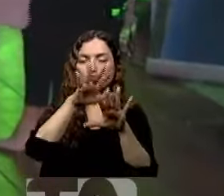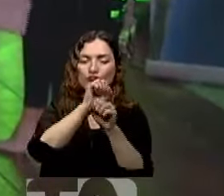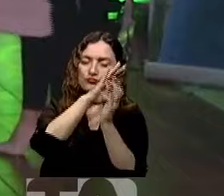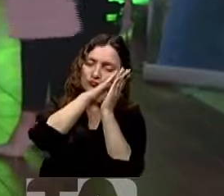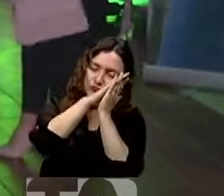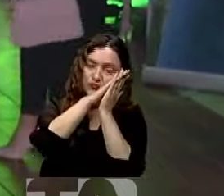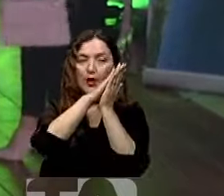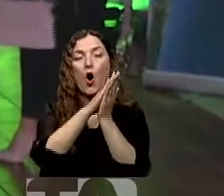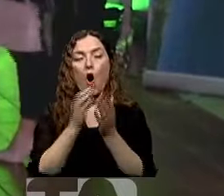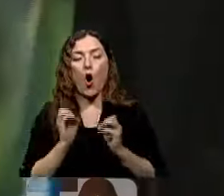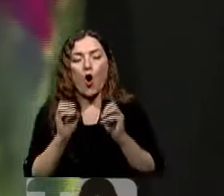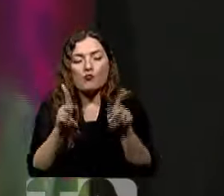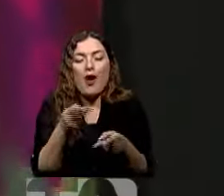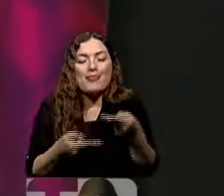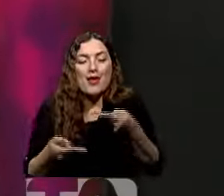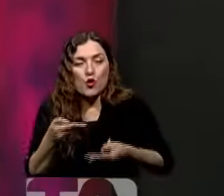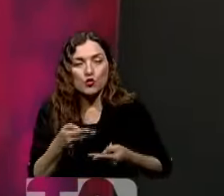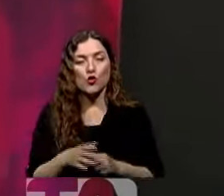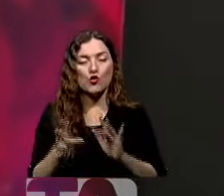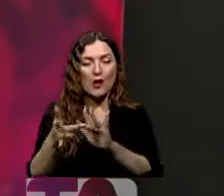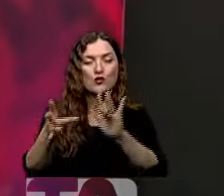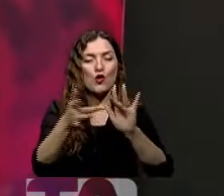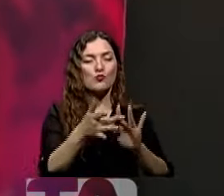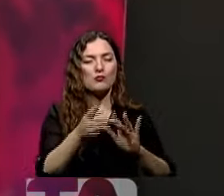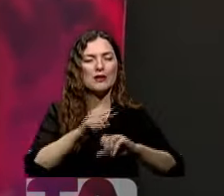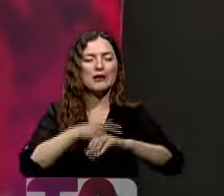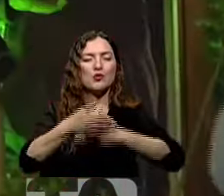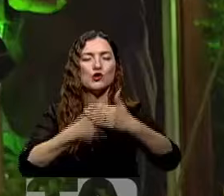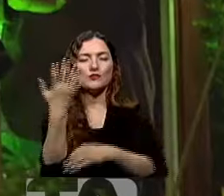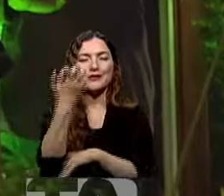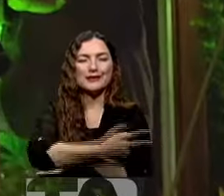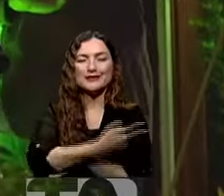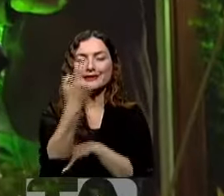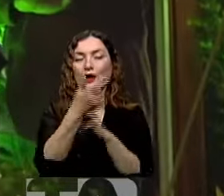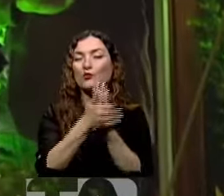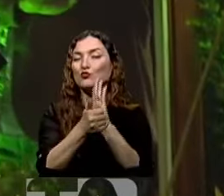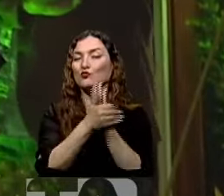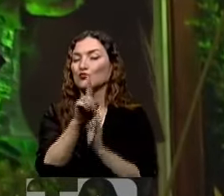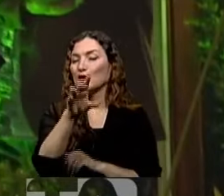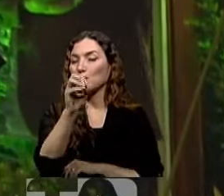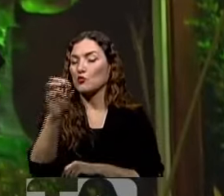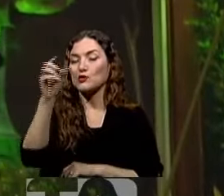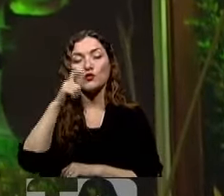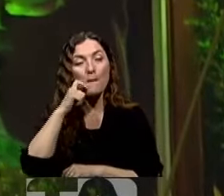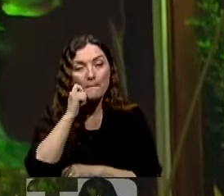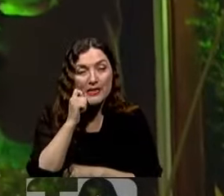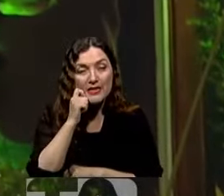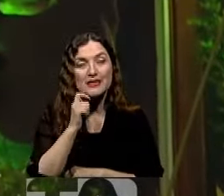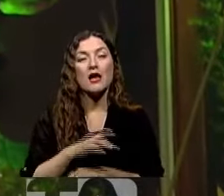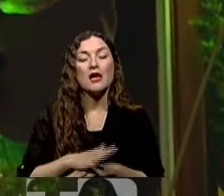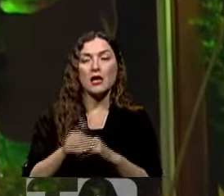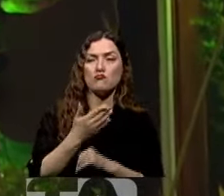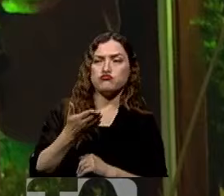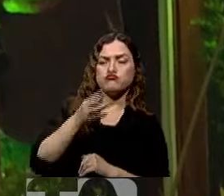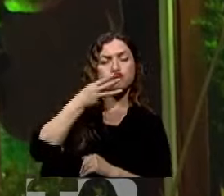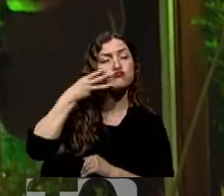oportunidades de networking, un proceso que tiene una duración de 15 días. Capacitaciones son 100% presenciales, vamos a recorrer la Amazonía,